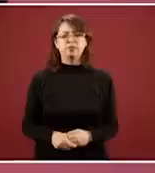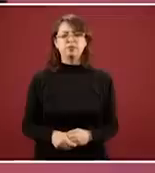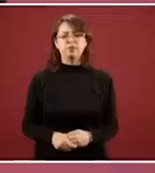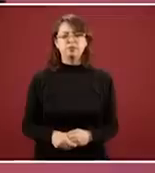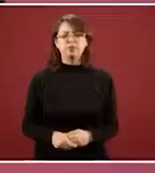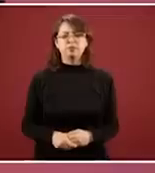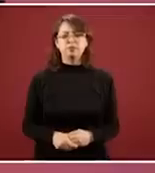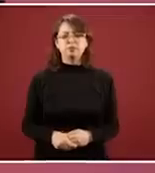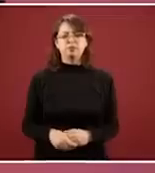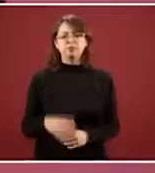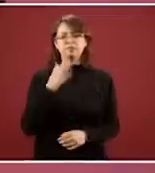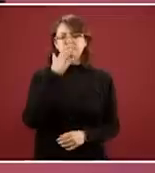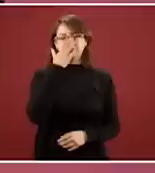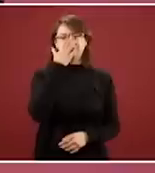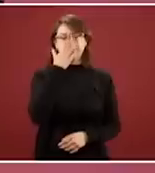pendiente,